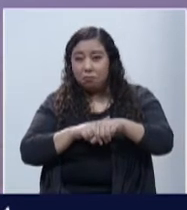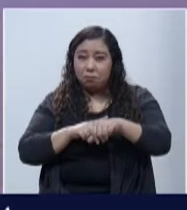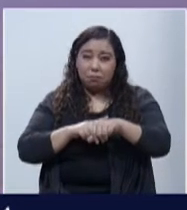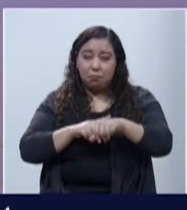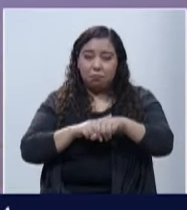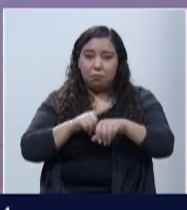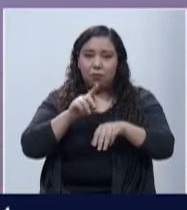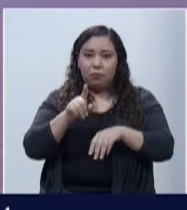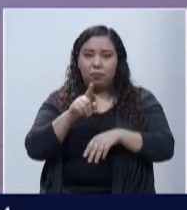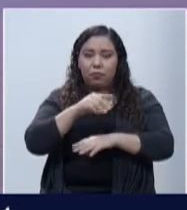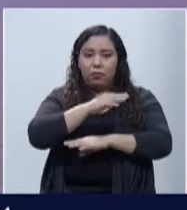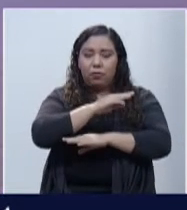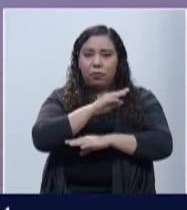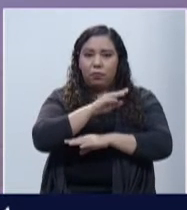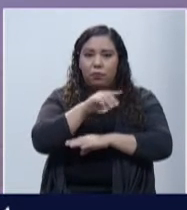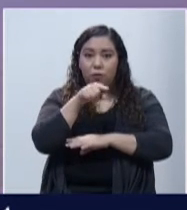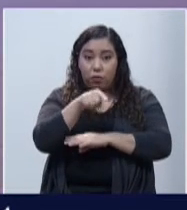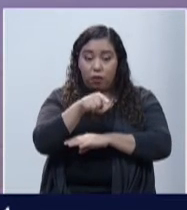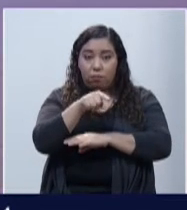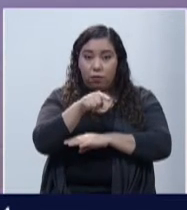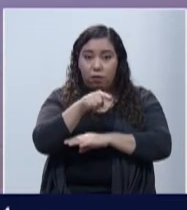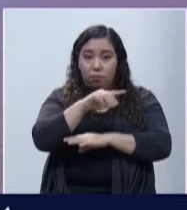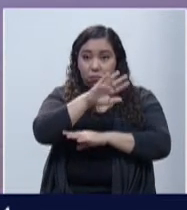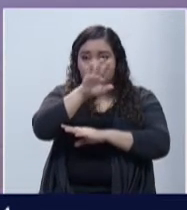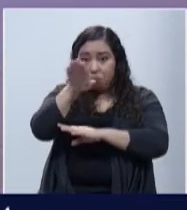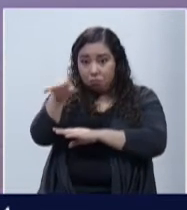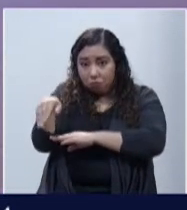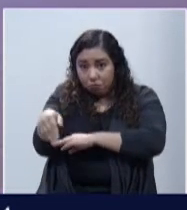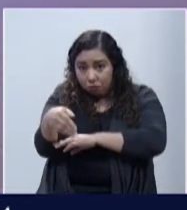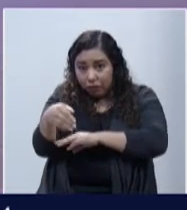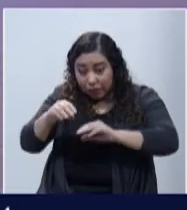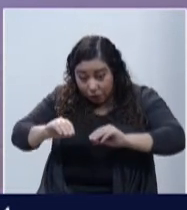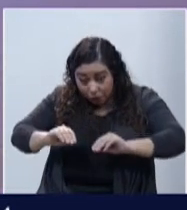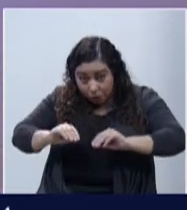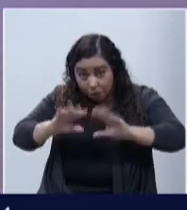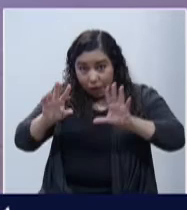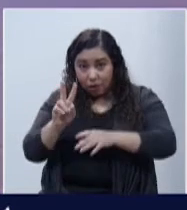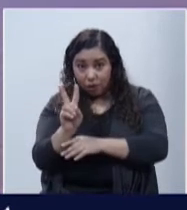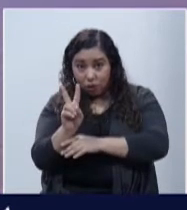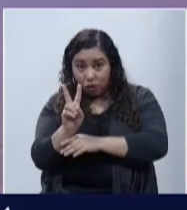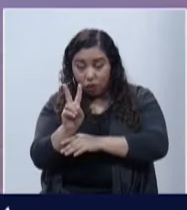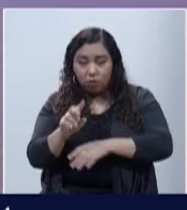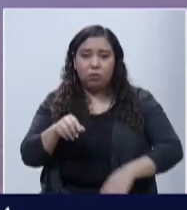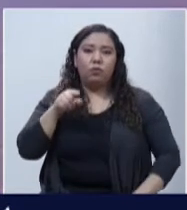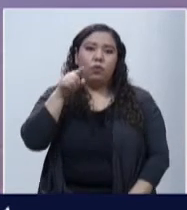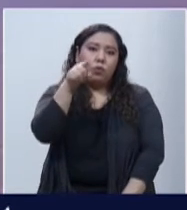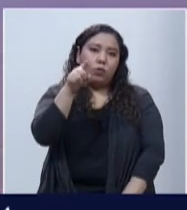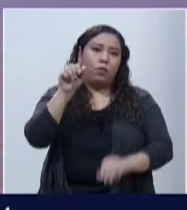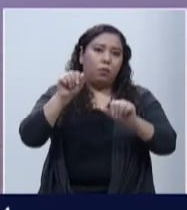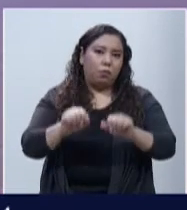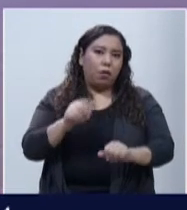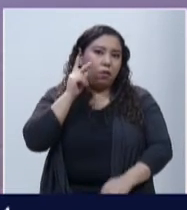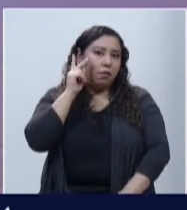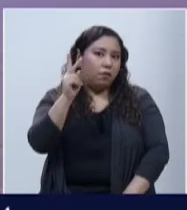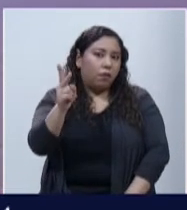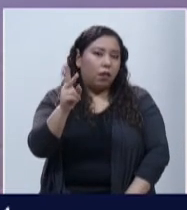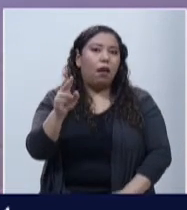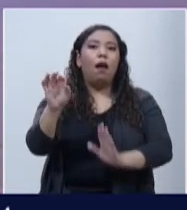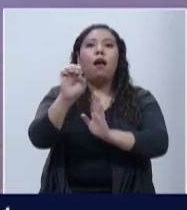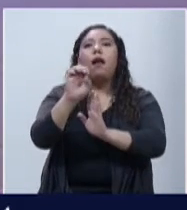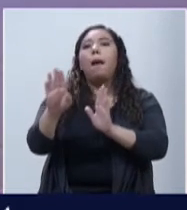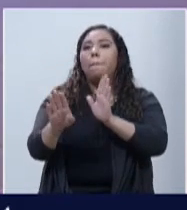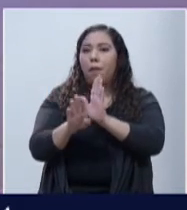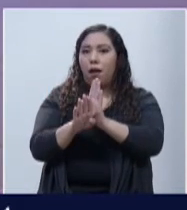de horas se podrá disfrutar todo lo que será la inauguración de la embajada de honduras en